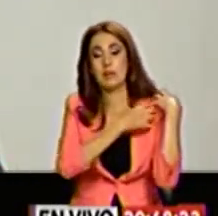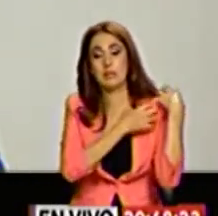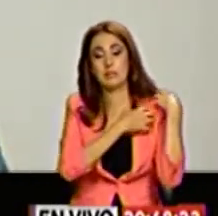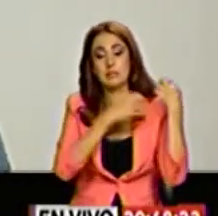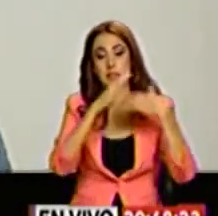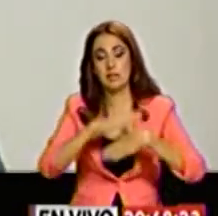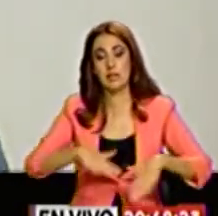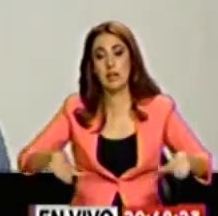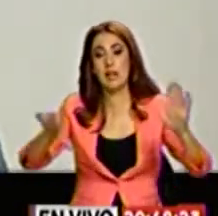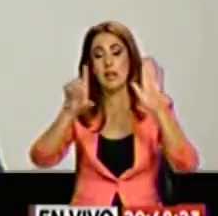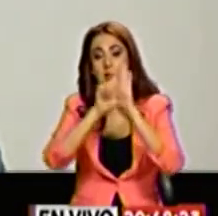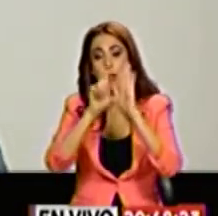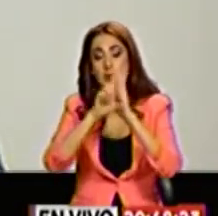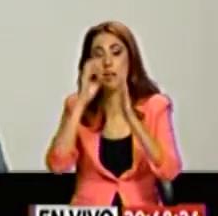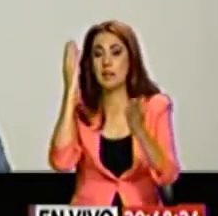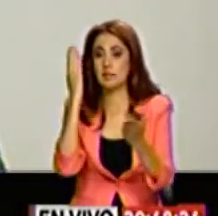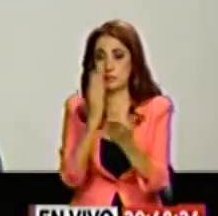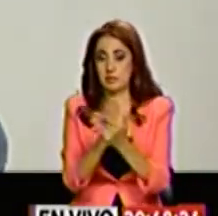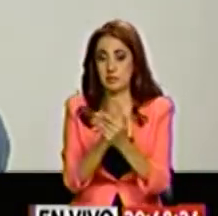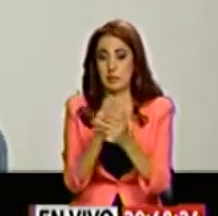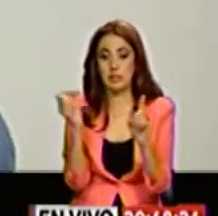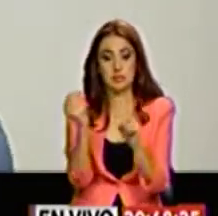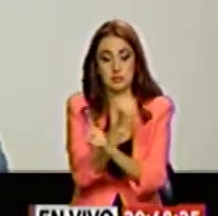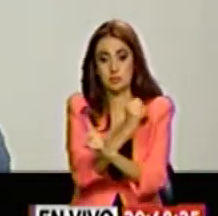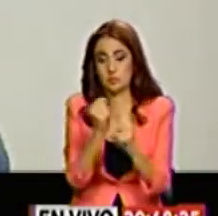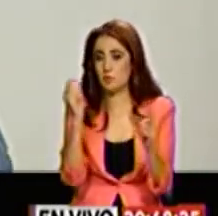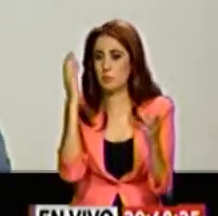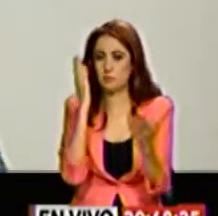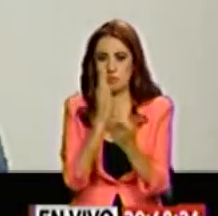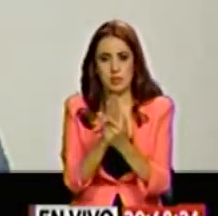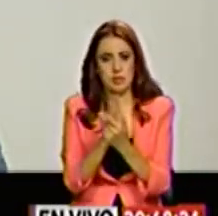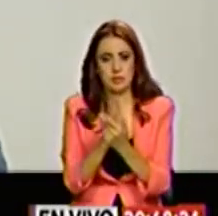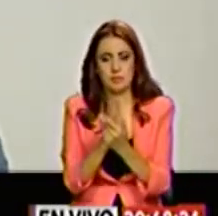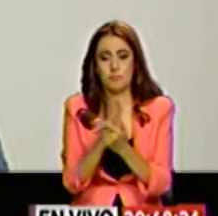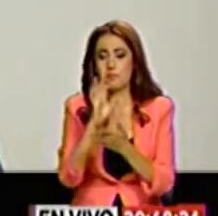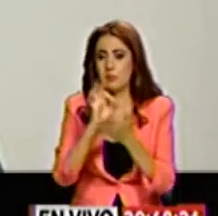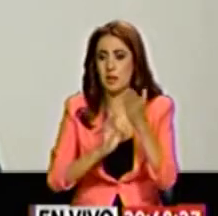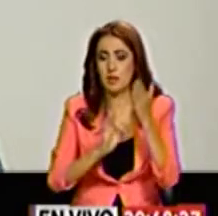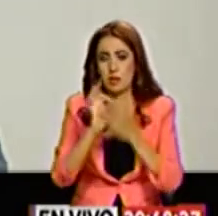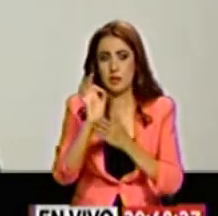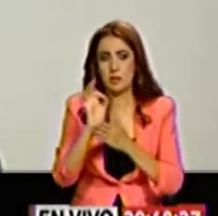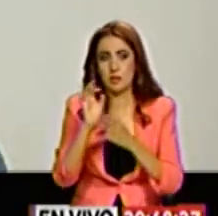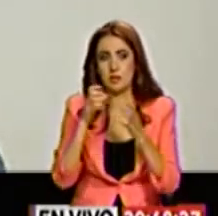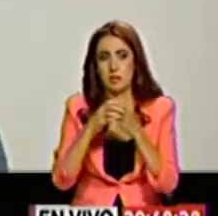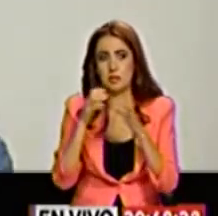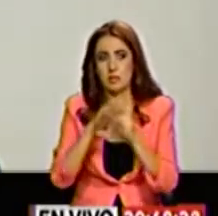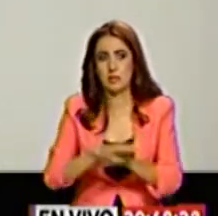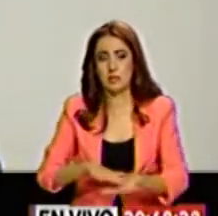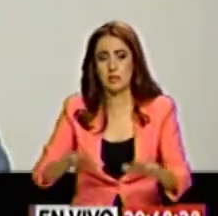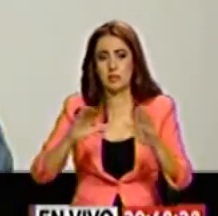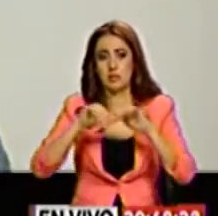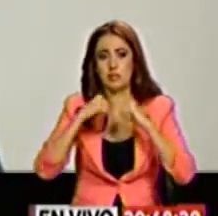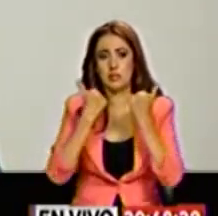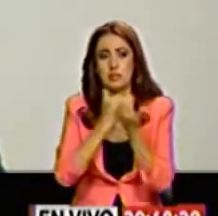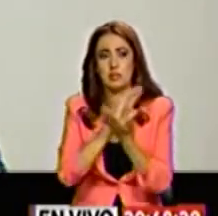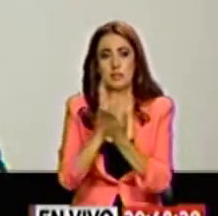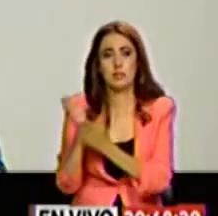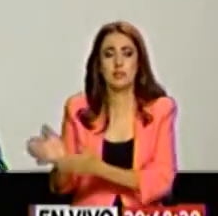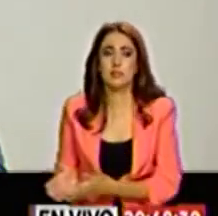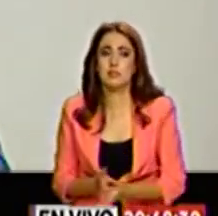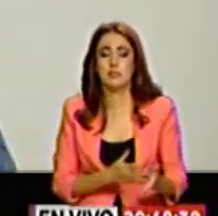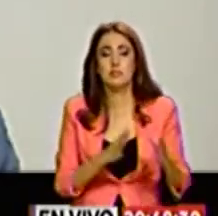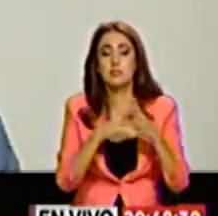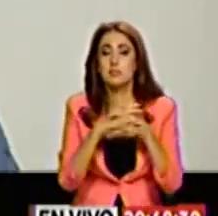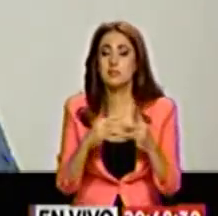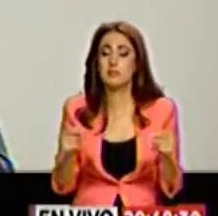la ley que pueda erradicar la violencia en el país, que además tiene un año de haber sido aprobada por la Constitución, por la Asamblea Nacional no ha sido